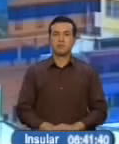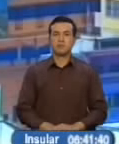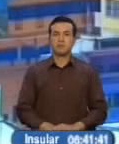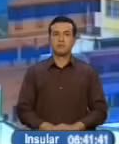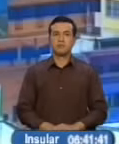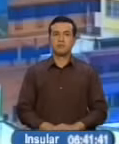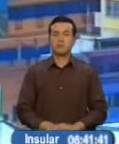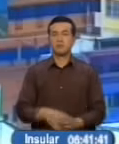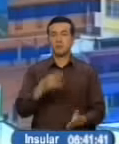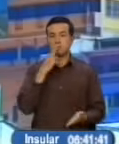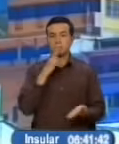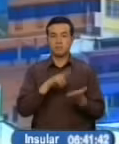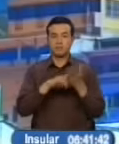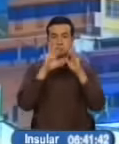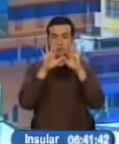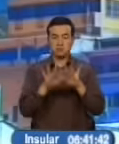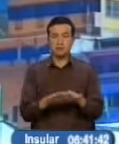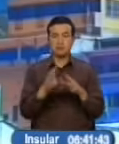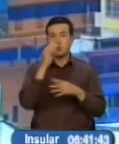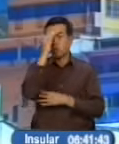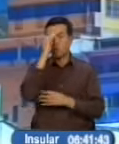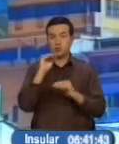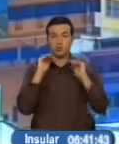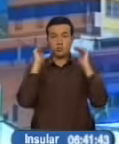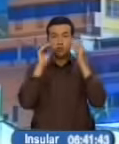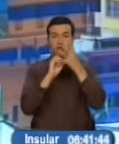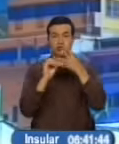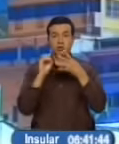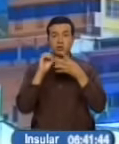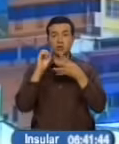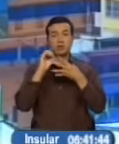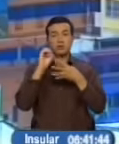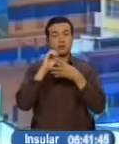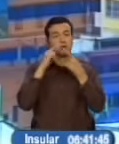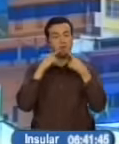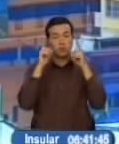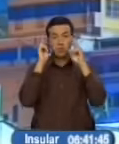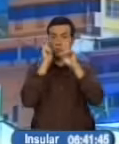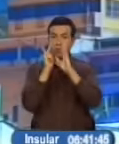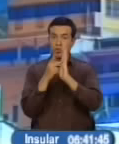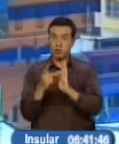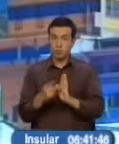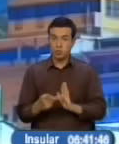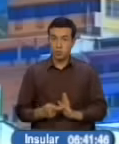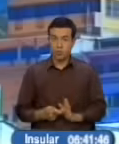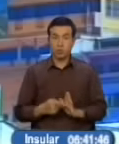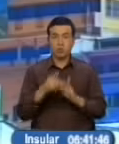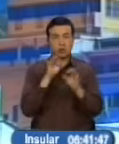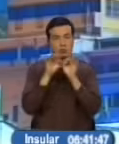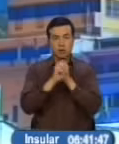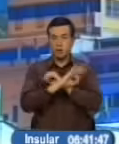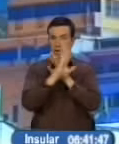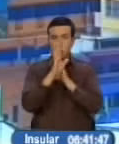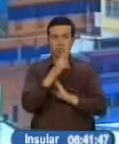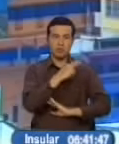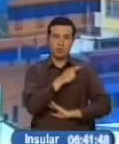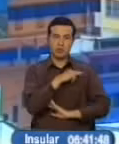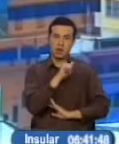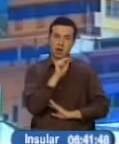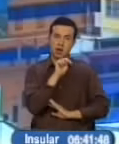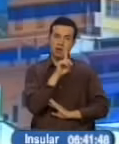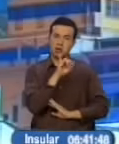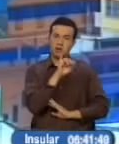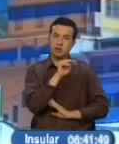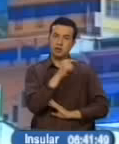A través de un comunicado, la Secretaría de Educación Superior, CENESID, aclaró algunos puntos planteados por la Universidad Andina Simón Bolívar. La